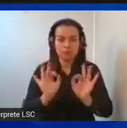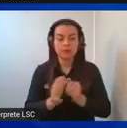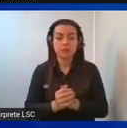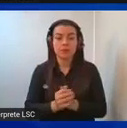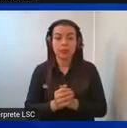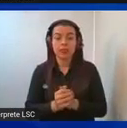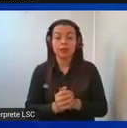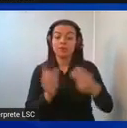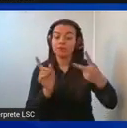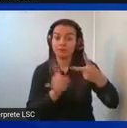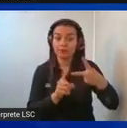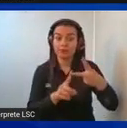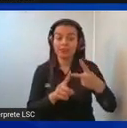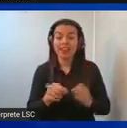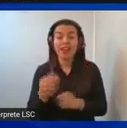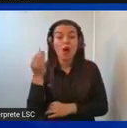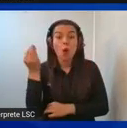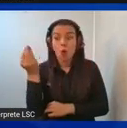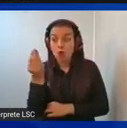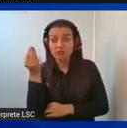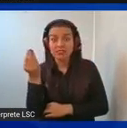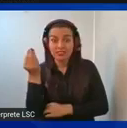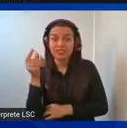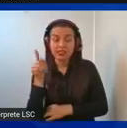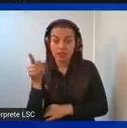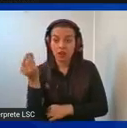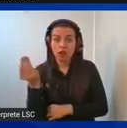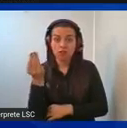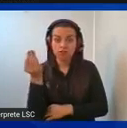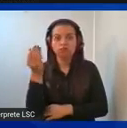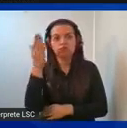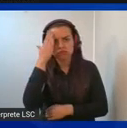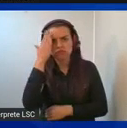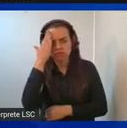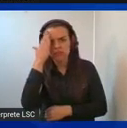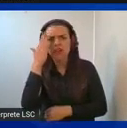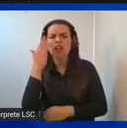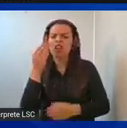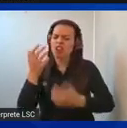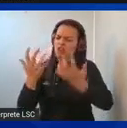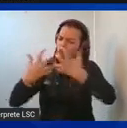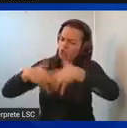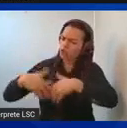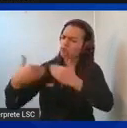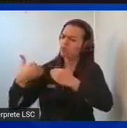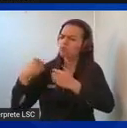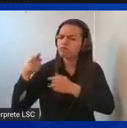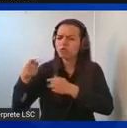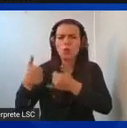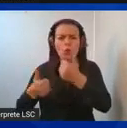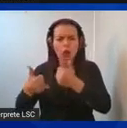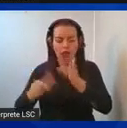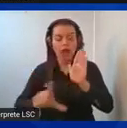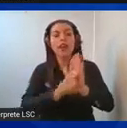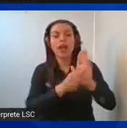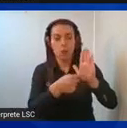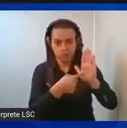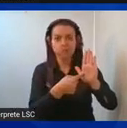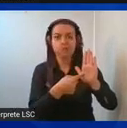este consejo, que tiene sus funciones claramente definidas en el texto de la ley, tiene